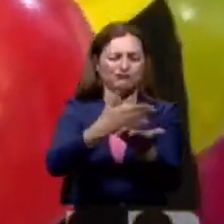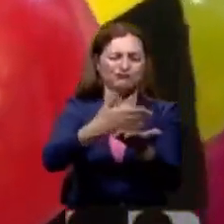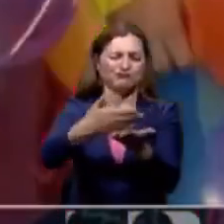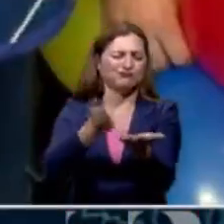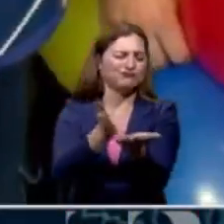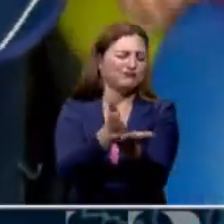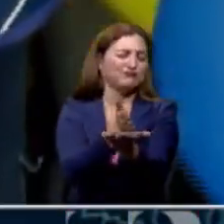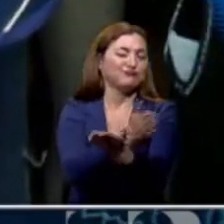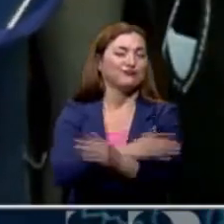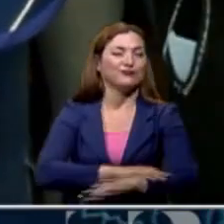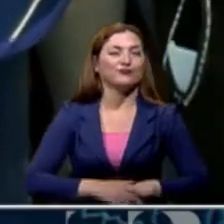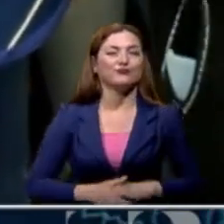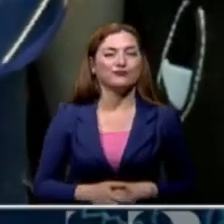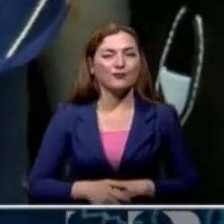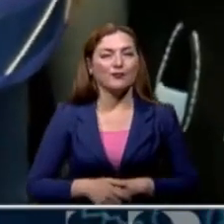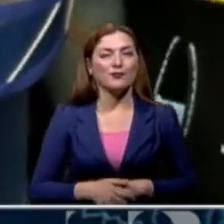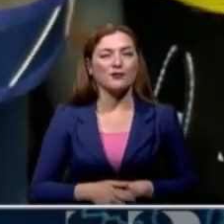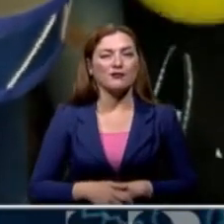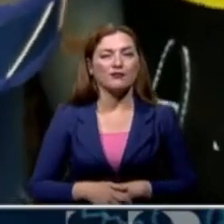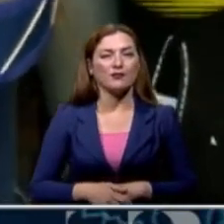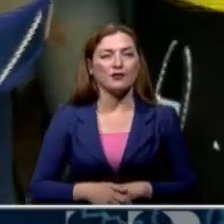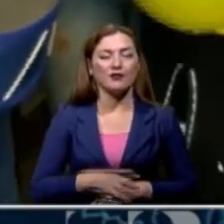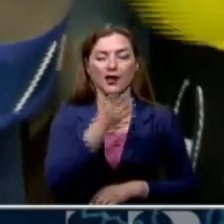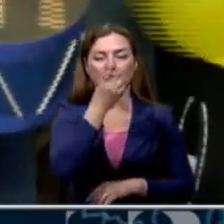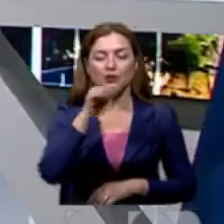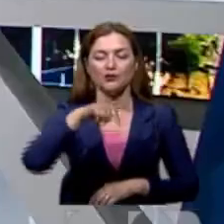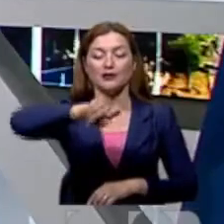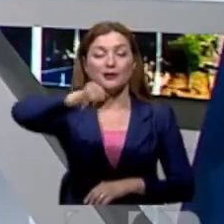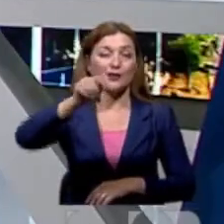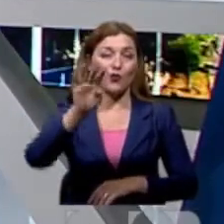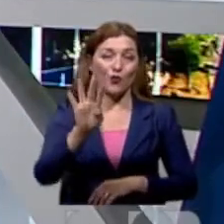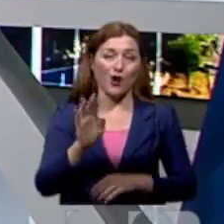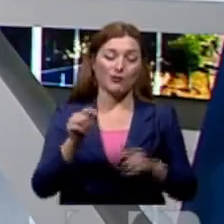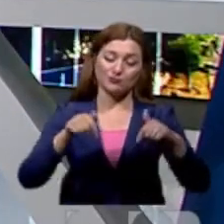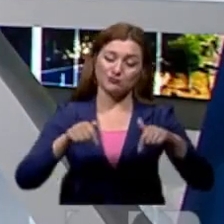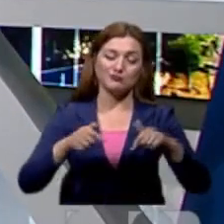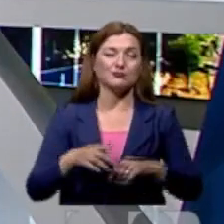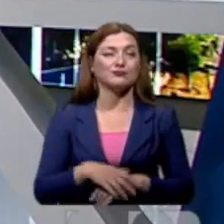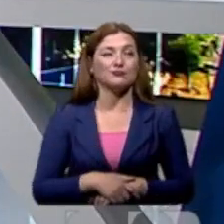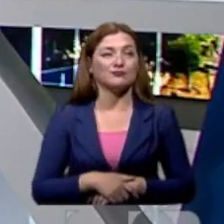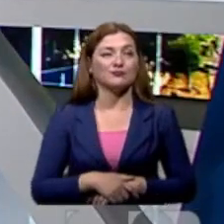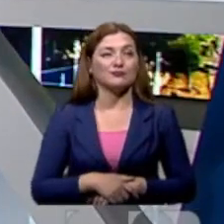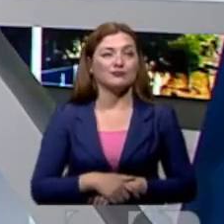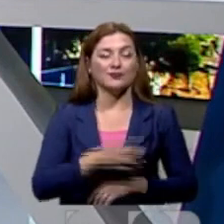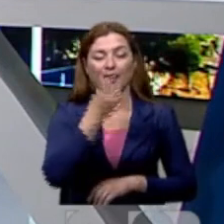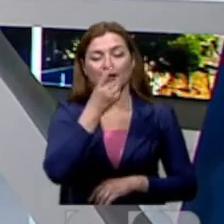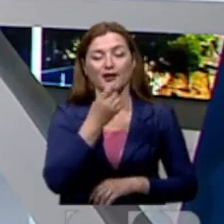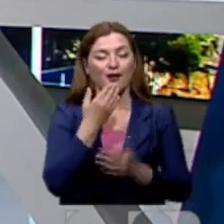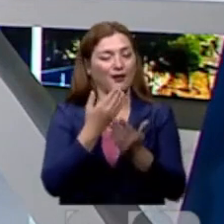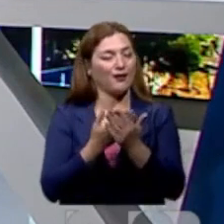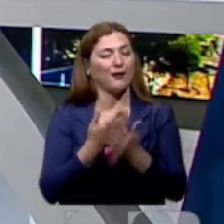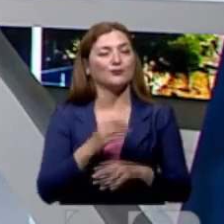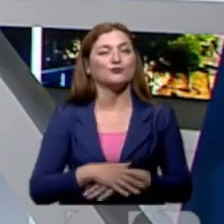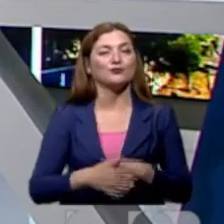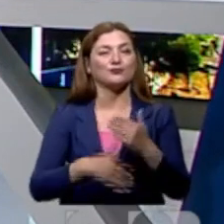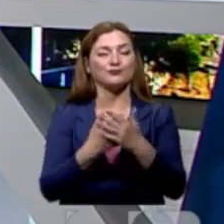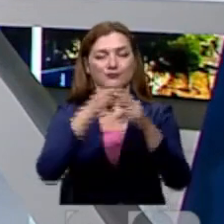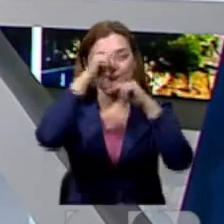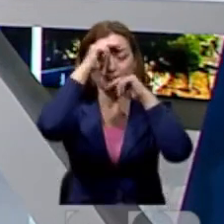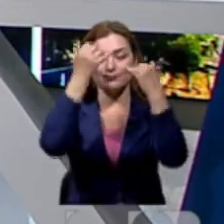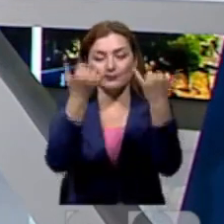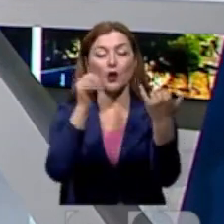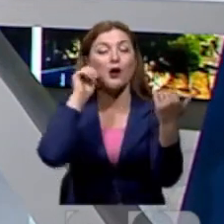semáforos, tienen que caminar hasta allá para poder cruzar. Que pongan un puente peatonal para poder pasar la gente, los estudiantes que incluso que suben a